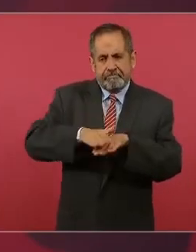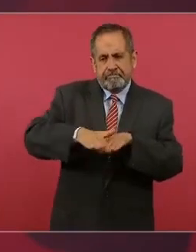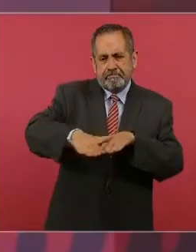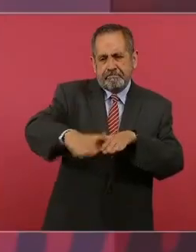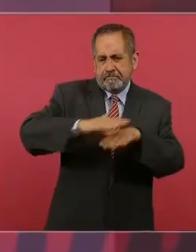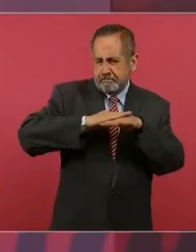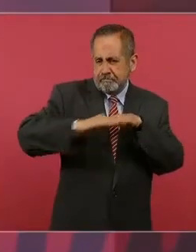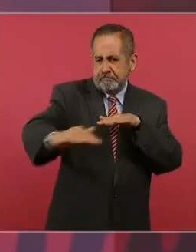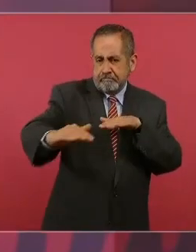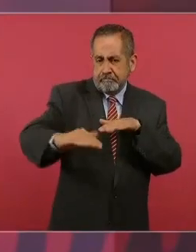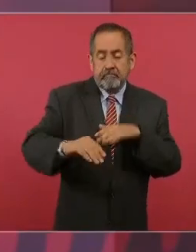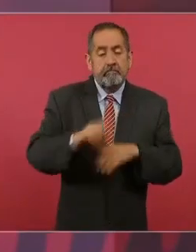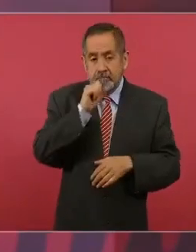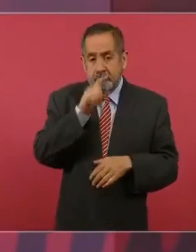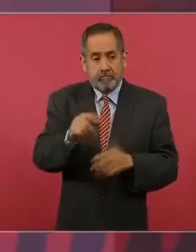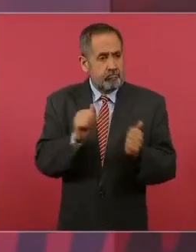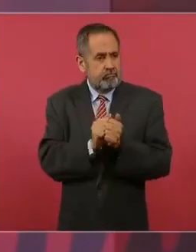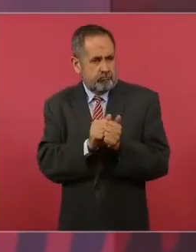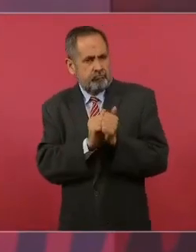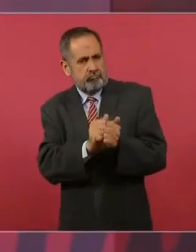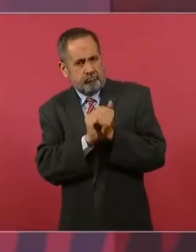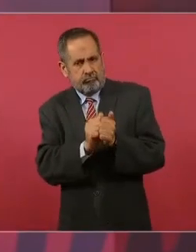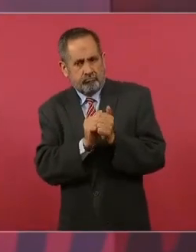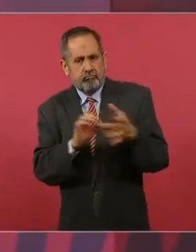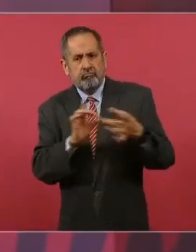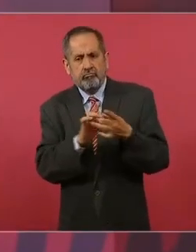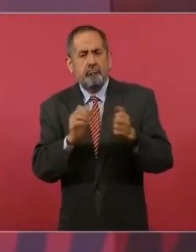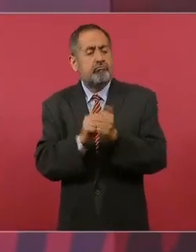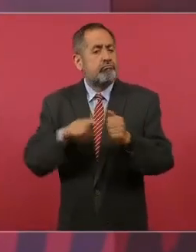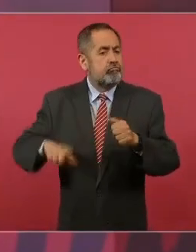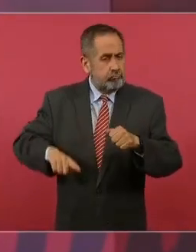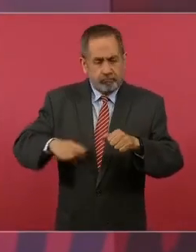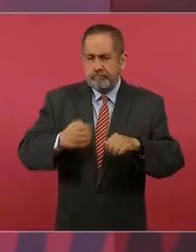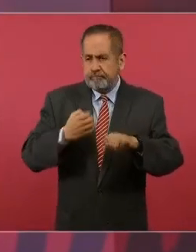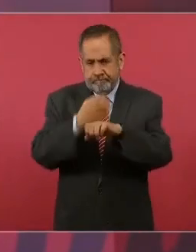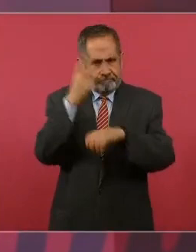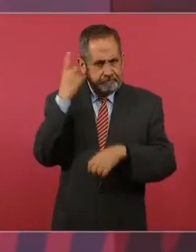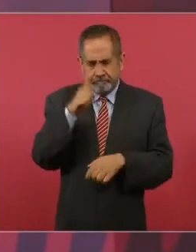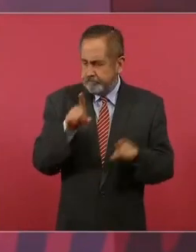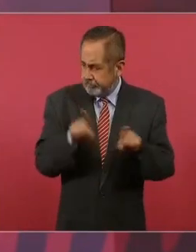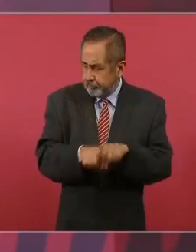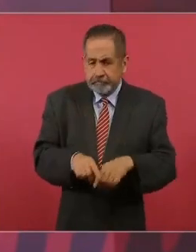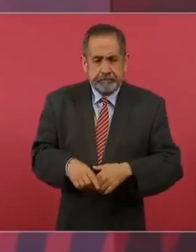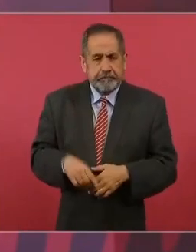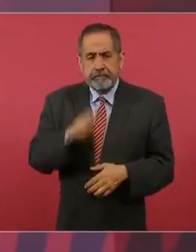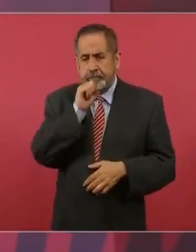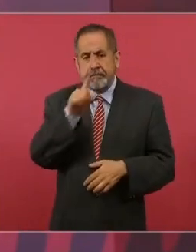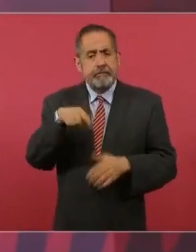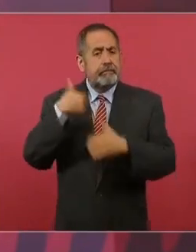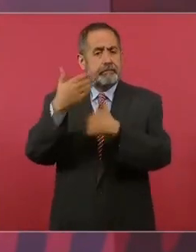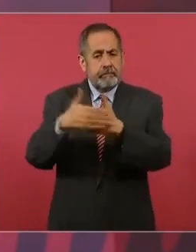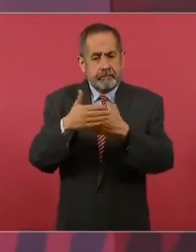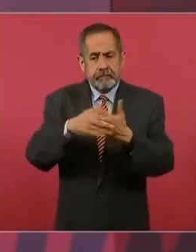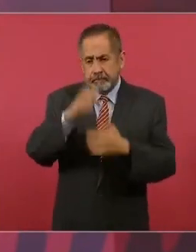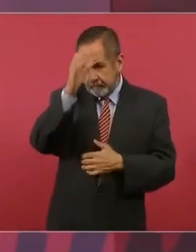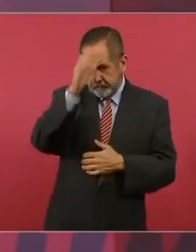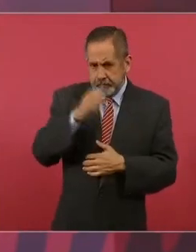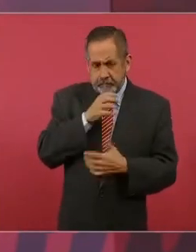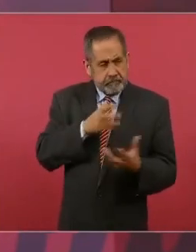y también lo estamos haciendo de manera conjunta con el gobierno del estado, y lo mismo para